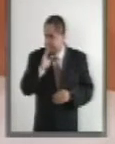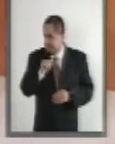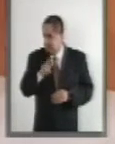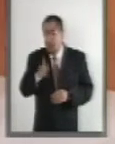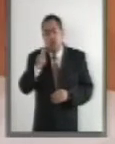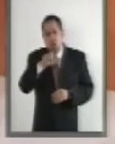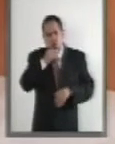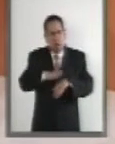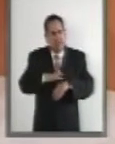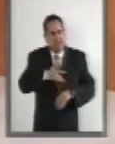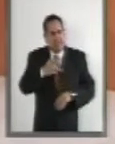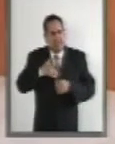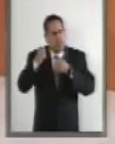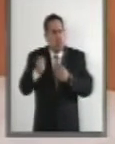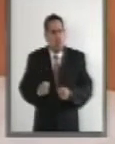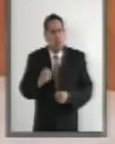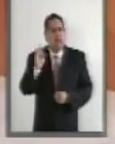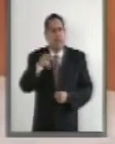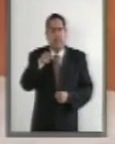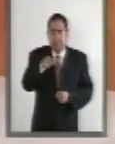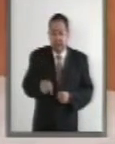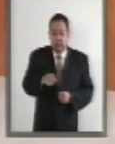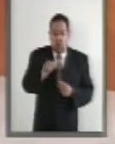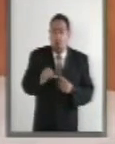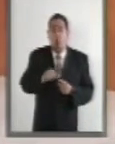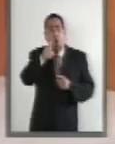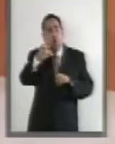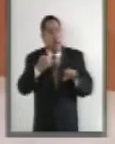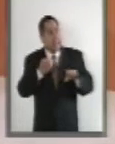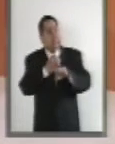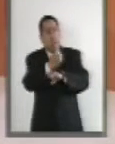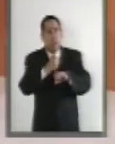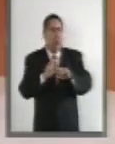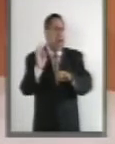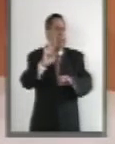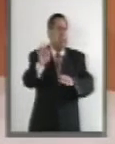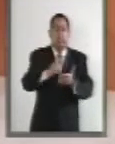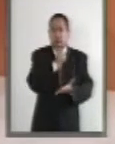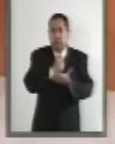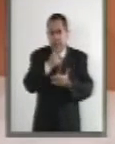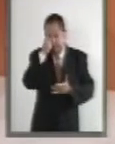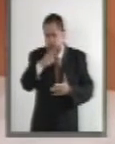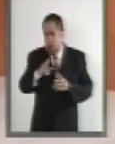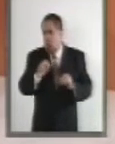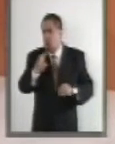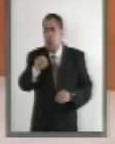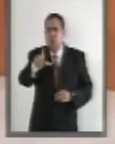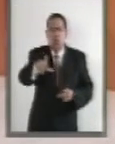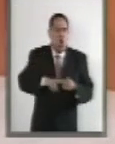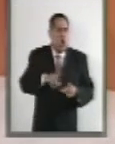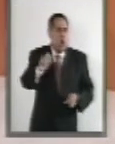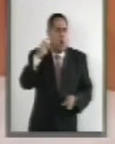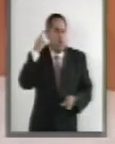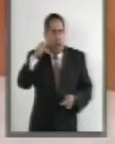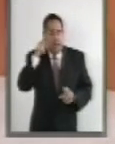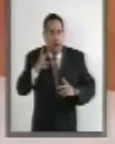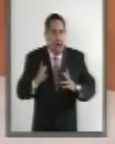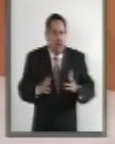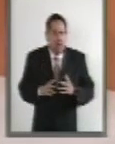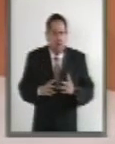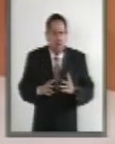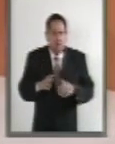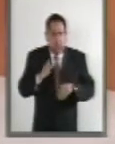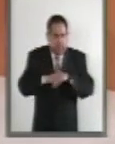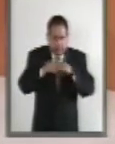estoy convencido de que si esto estuviera ocurriendo en otro estado de la República, en la Ciudad de México, o en Nuevo León, o en Puebla,